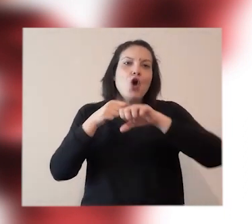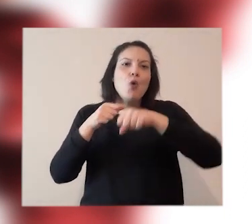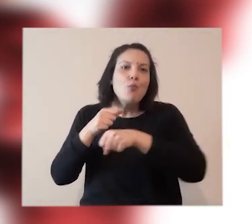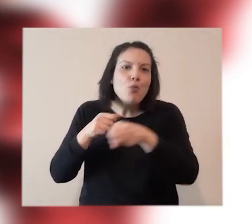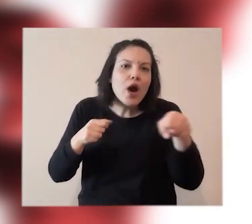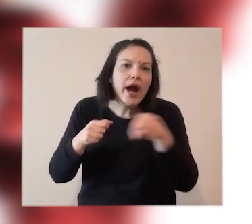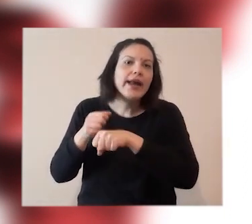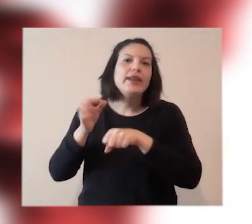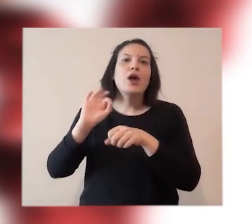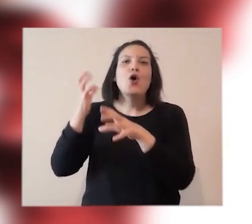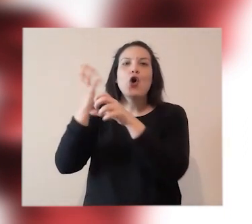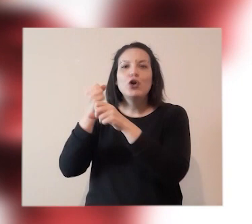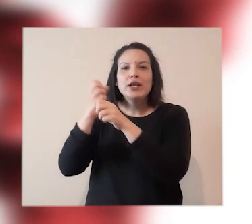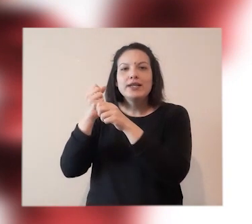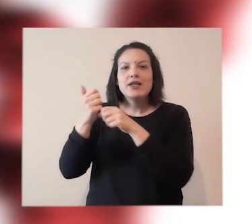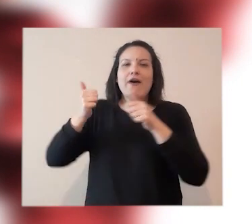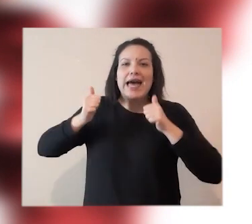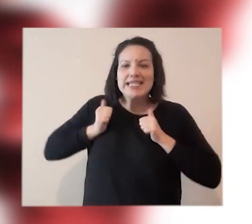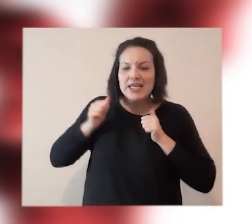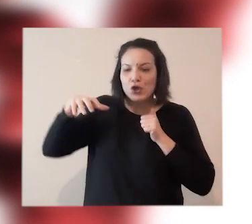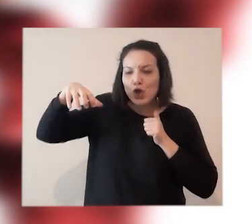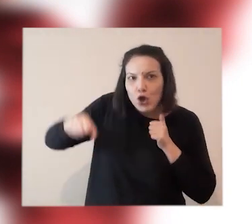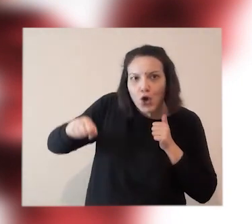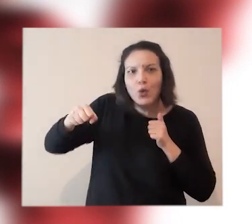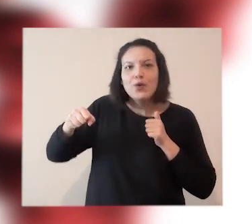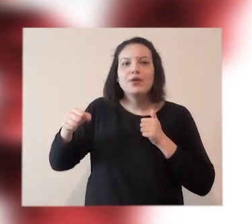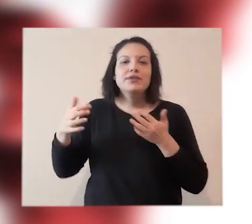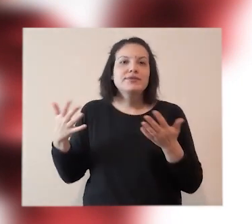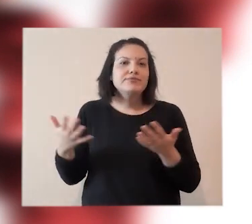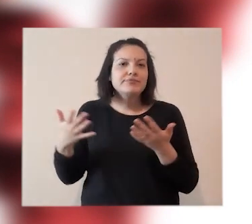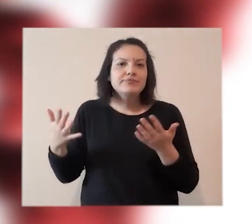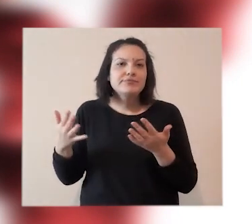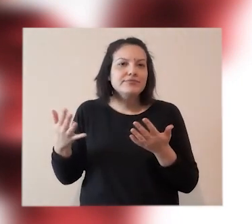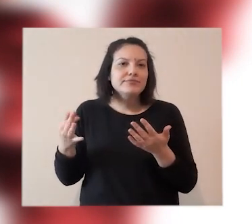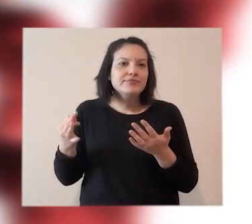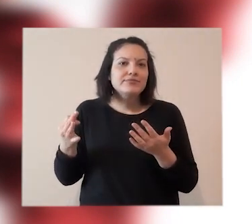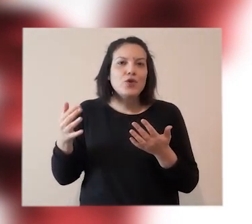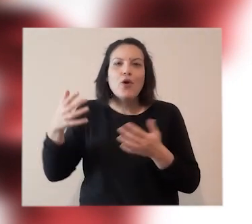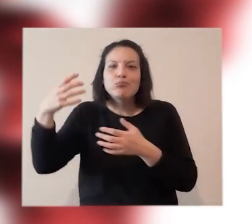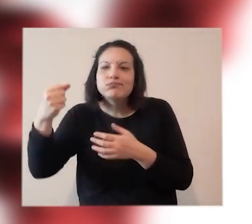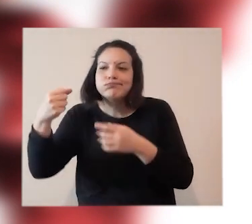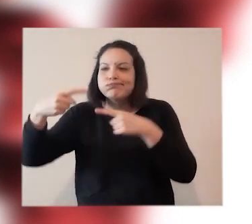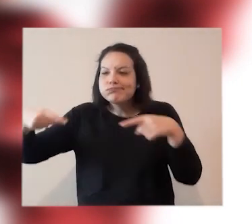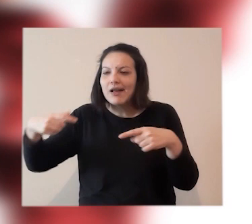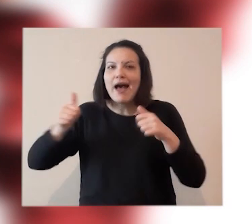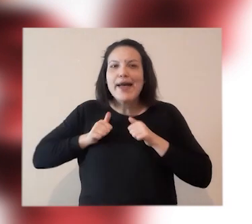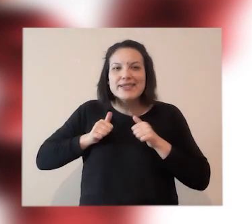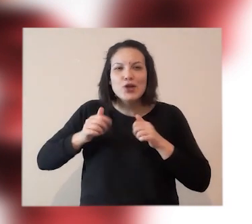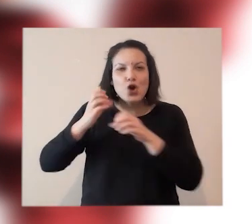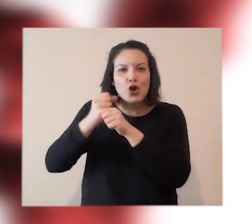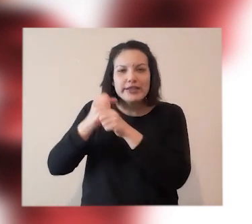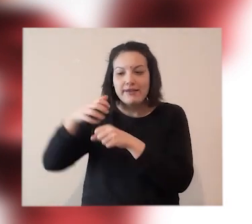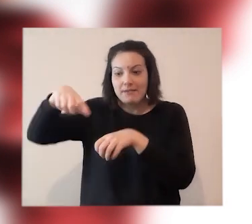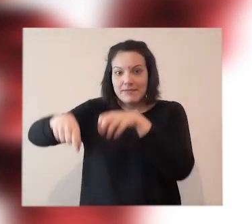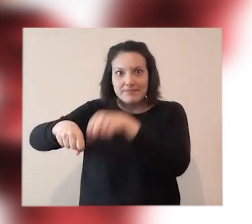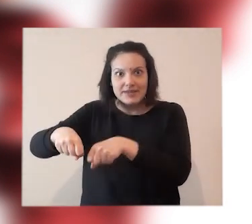un transporte público, el asiento, o si se agarran, digamos, de una manija del asiento, eso es muy importante a